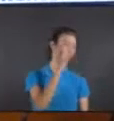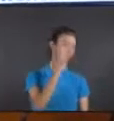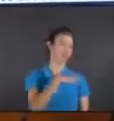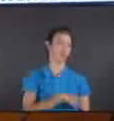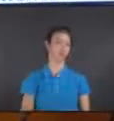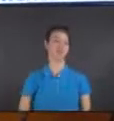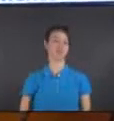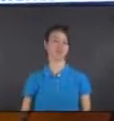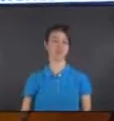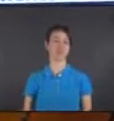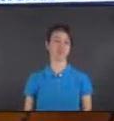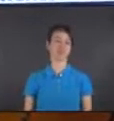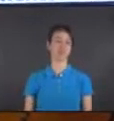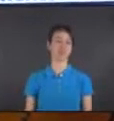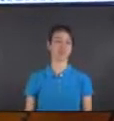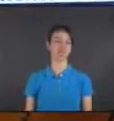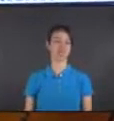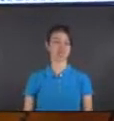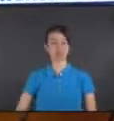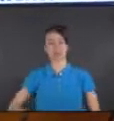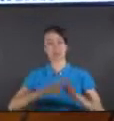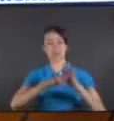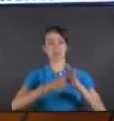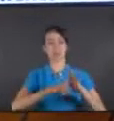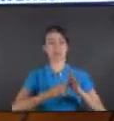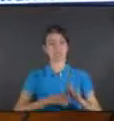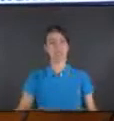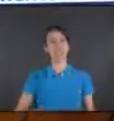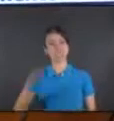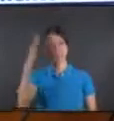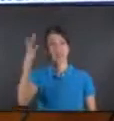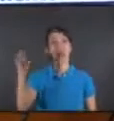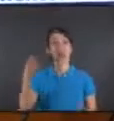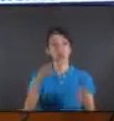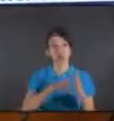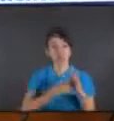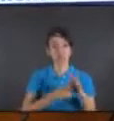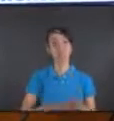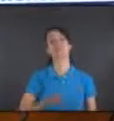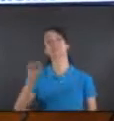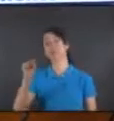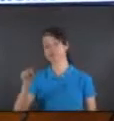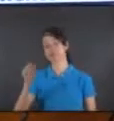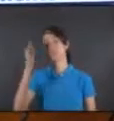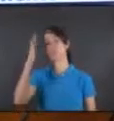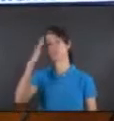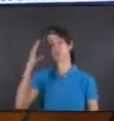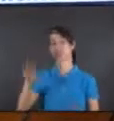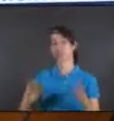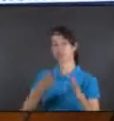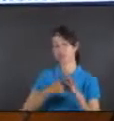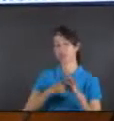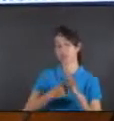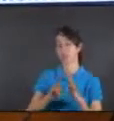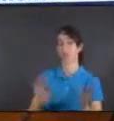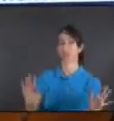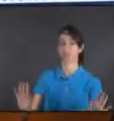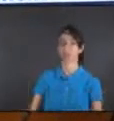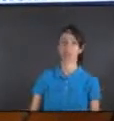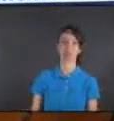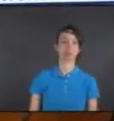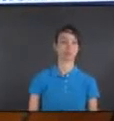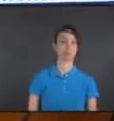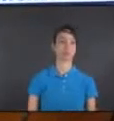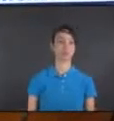A muchos hermanos que no han podido entender, hermano, dice, yo no entiendo todo eso. Yo, a mí me gusta, hermano, yo llego,